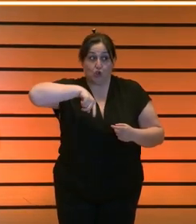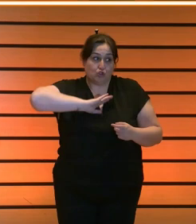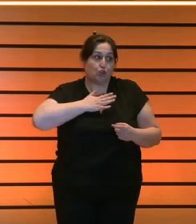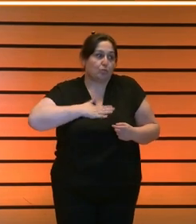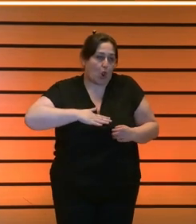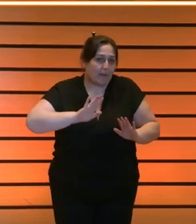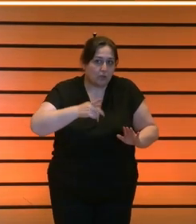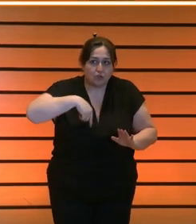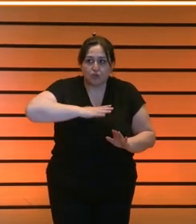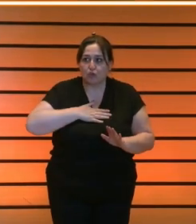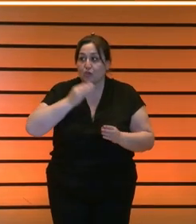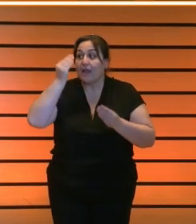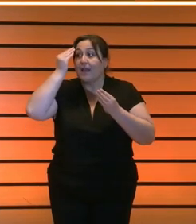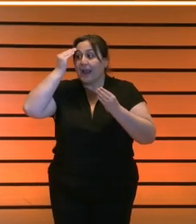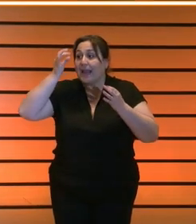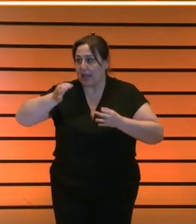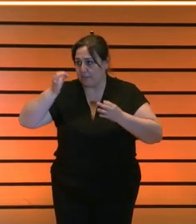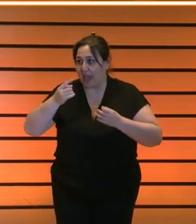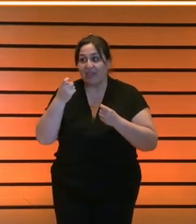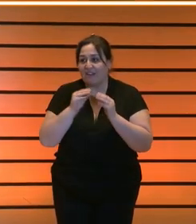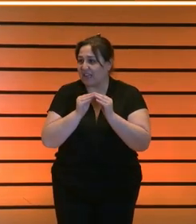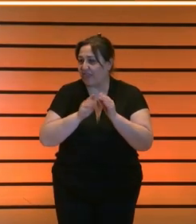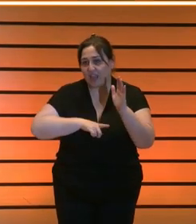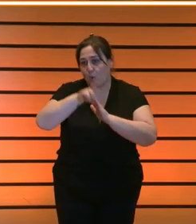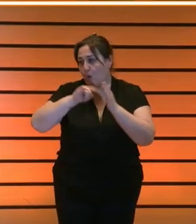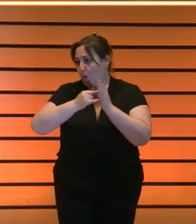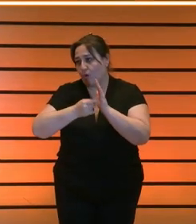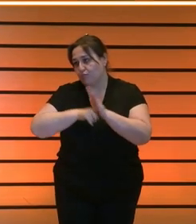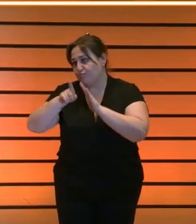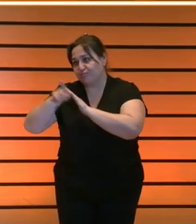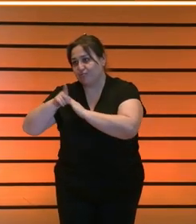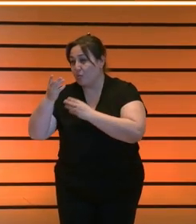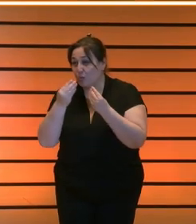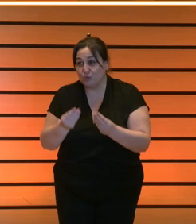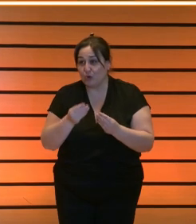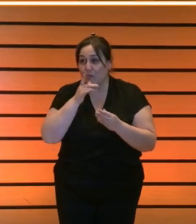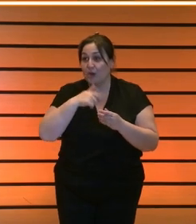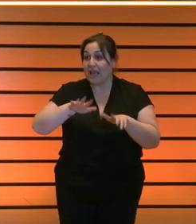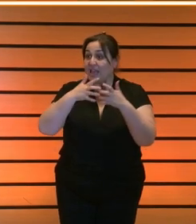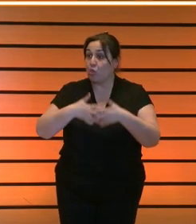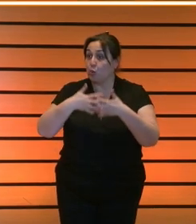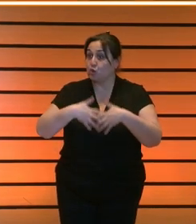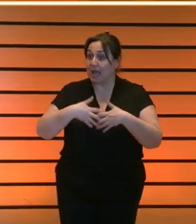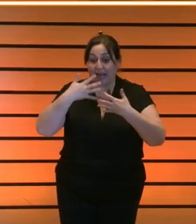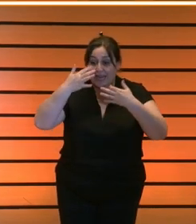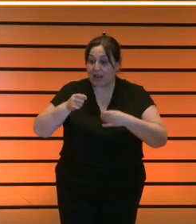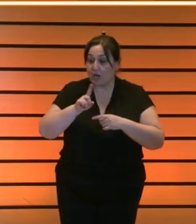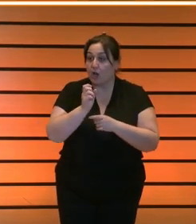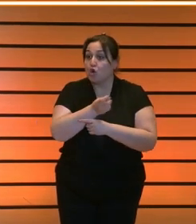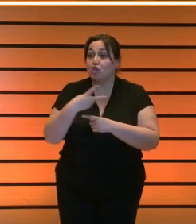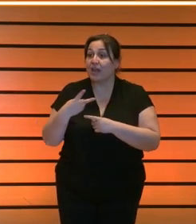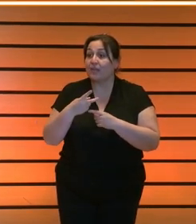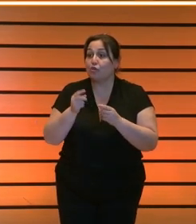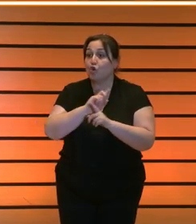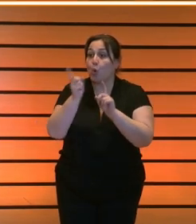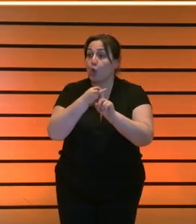y creerme hay que desarrollar la tira porque la industria no está generando soluciones con la mirada de